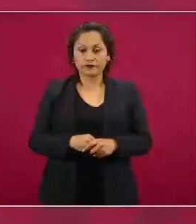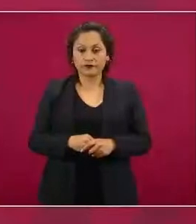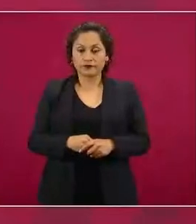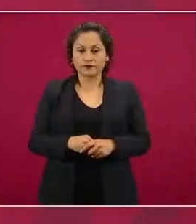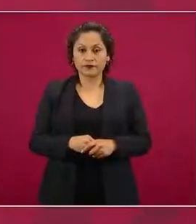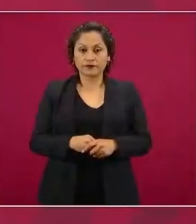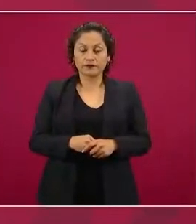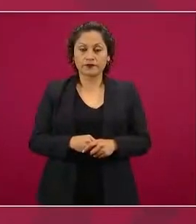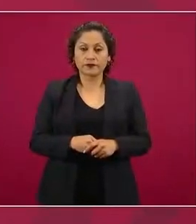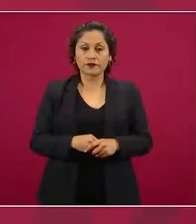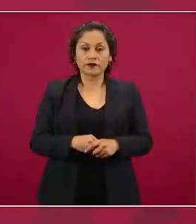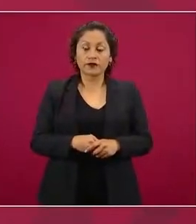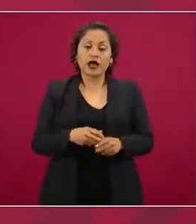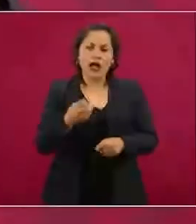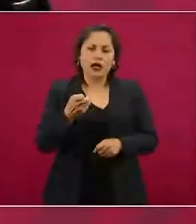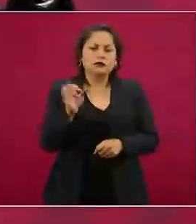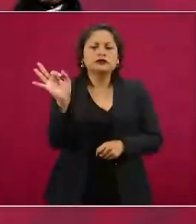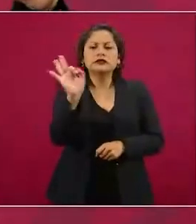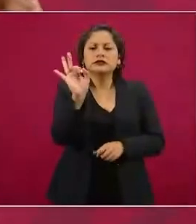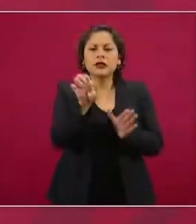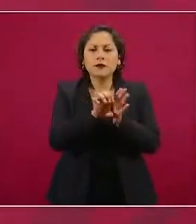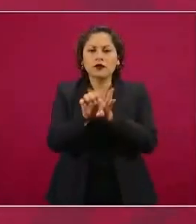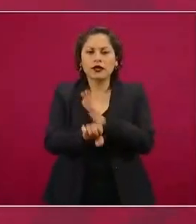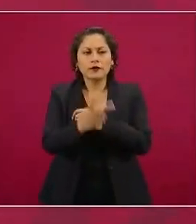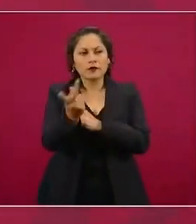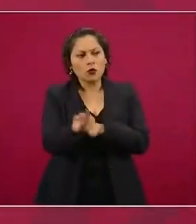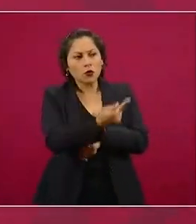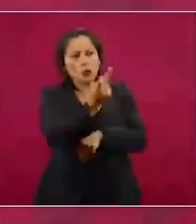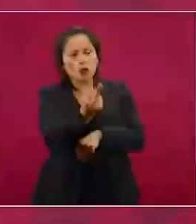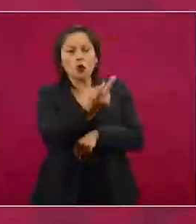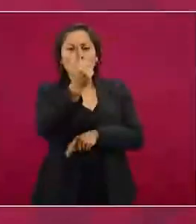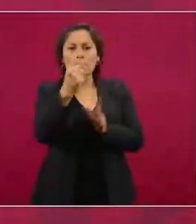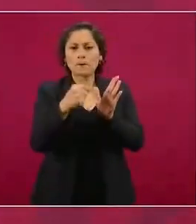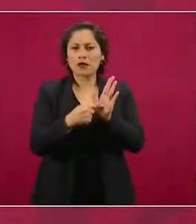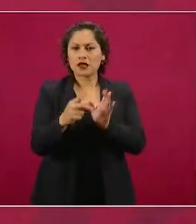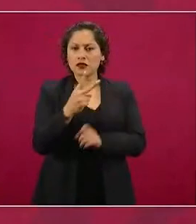cuestionarios se tiene una idea